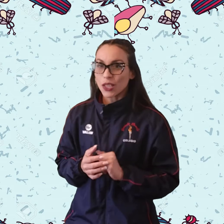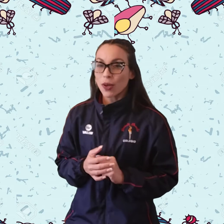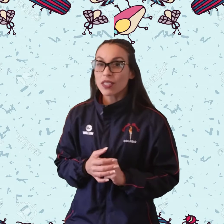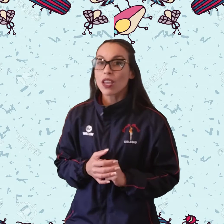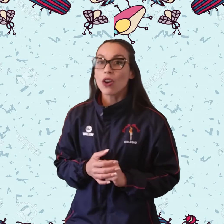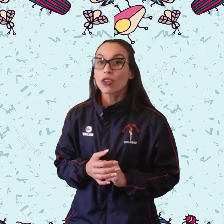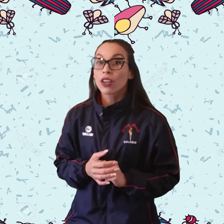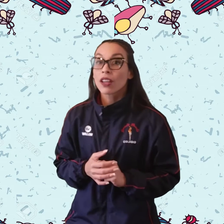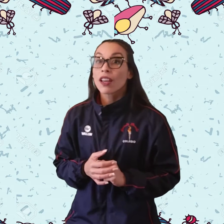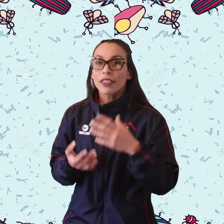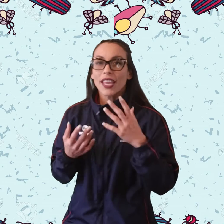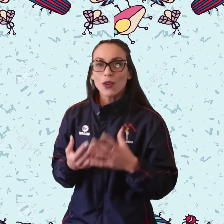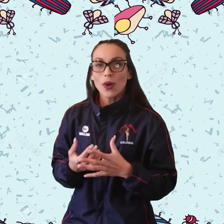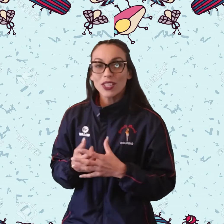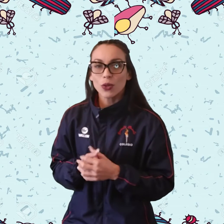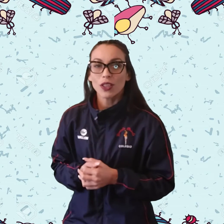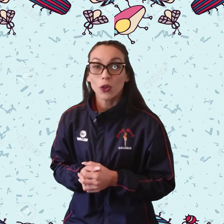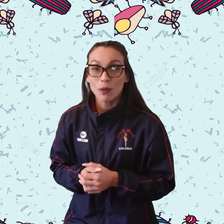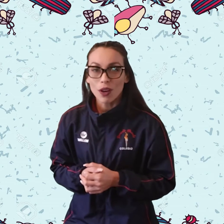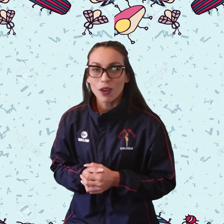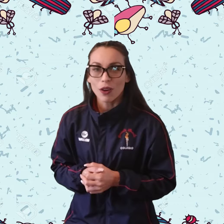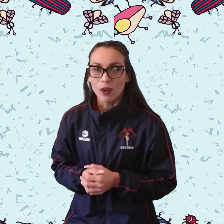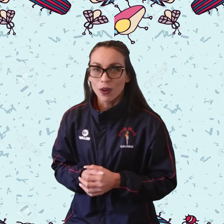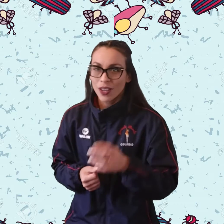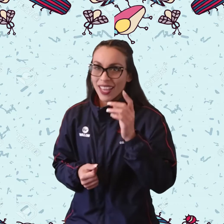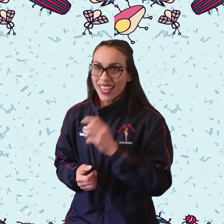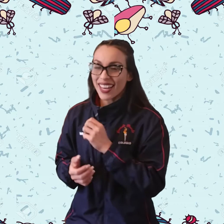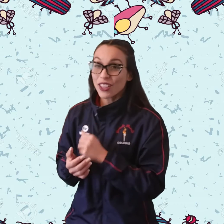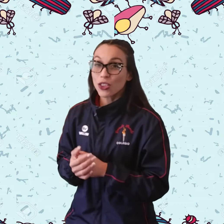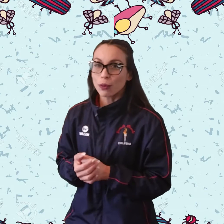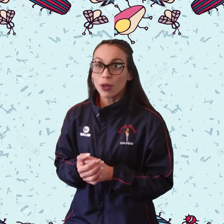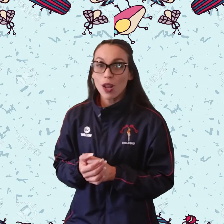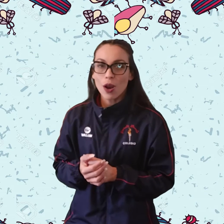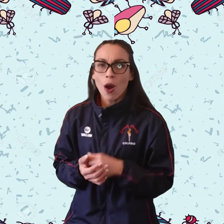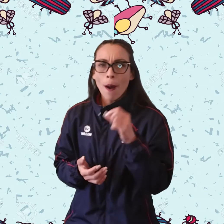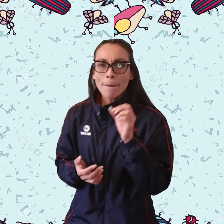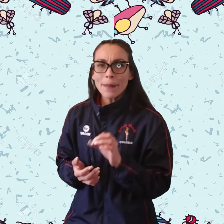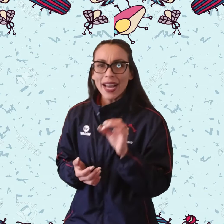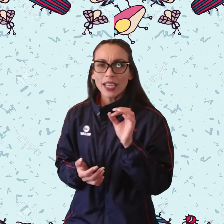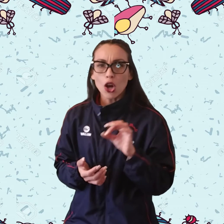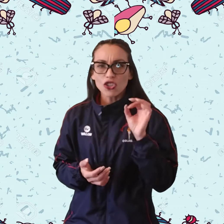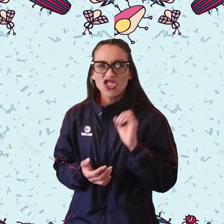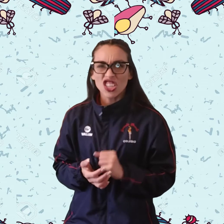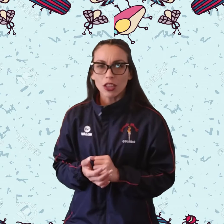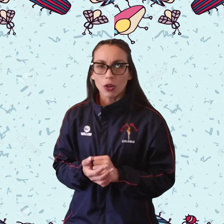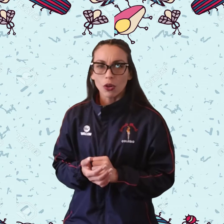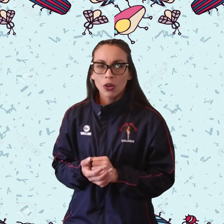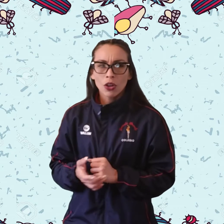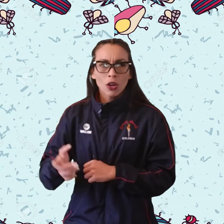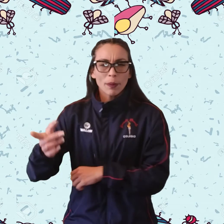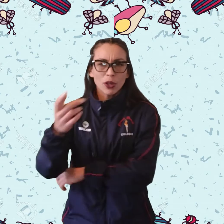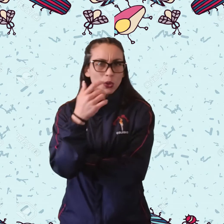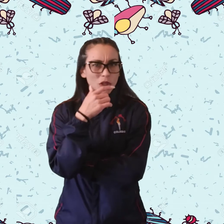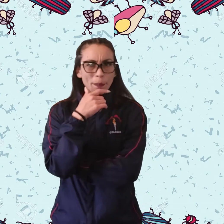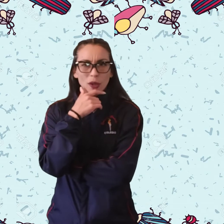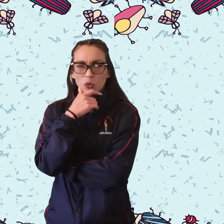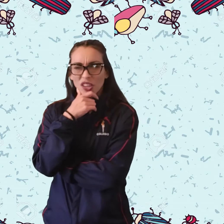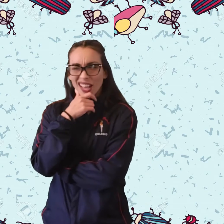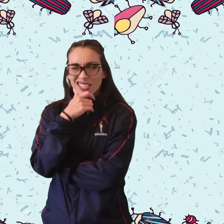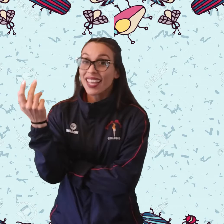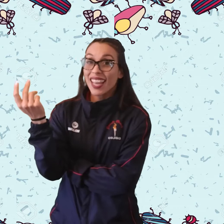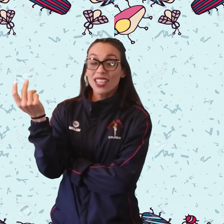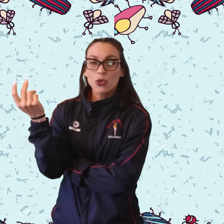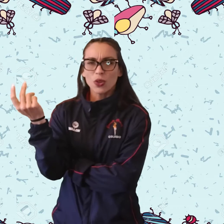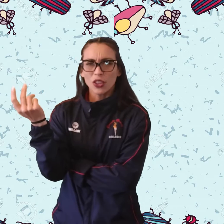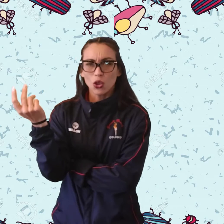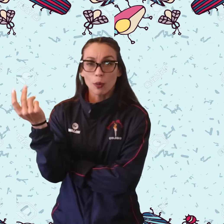esta situación de nuestro entomólogo, el entomólogo Baigoncito. Pero tú te